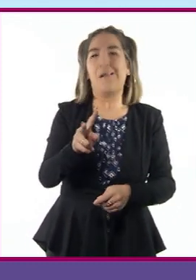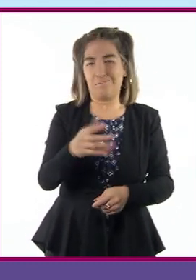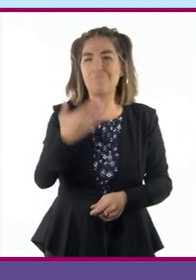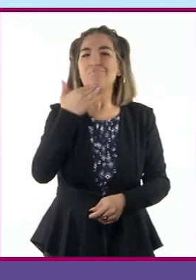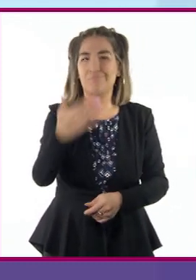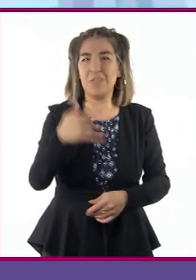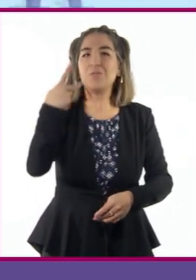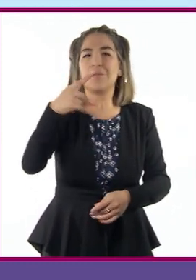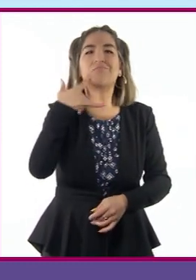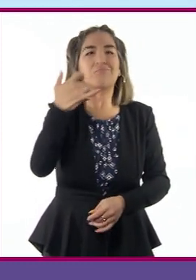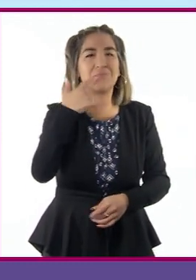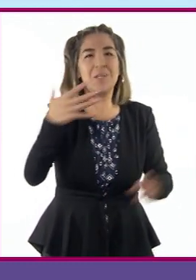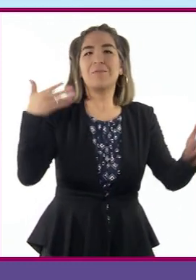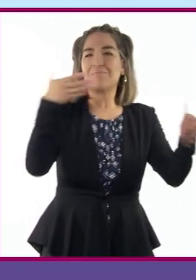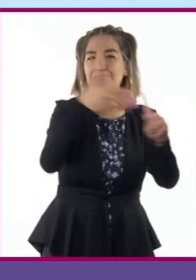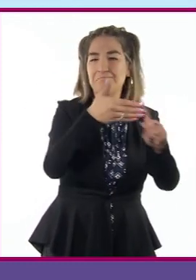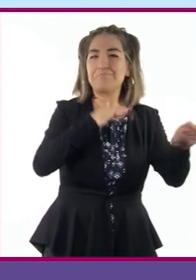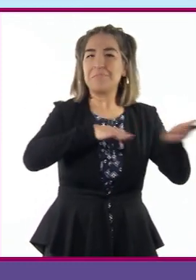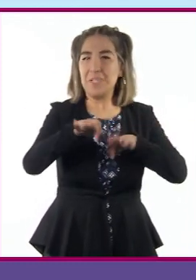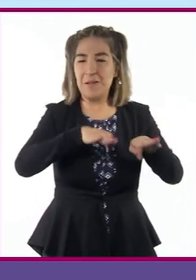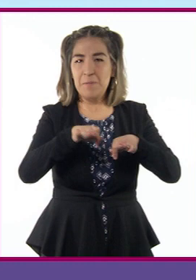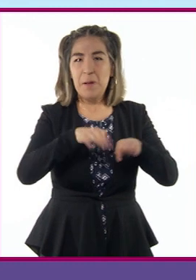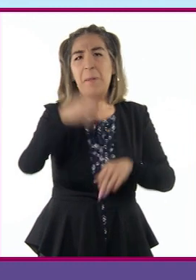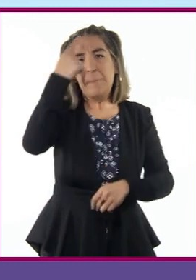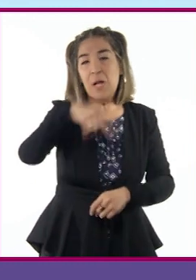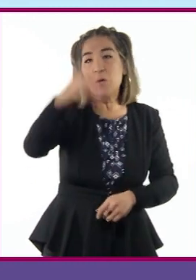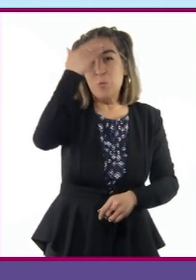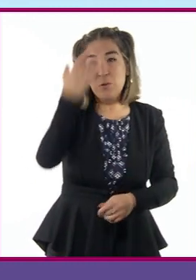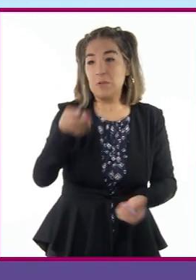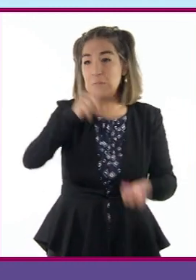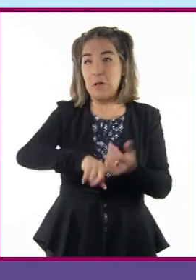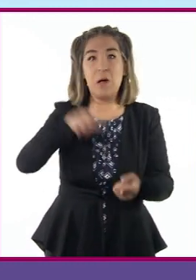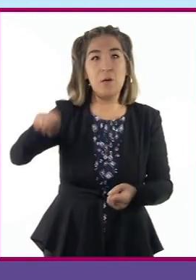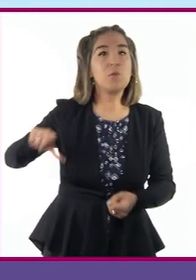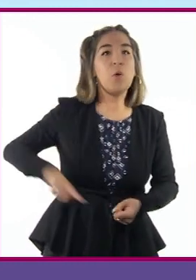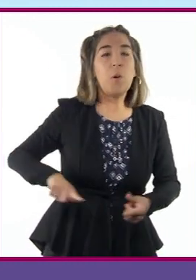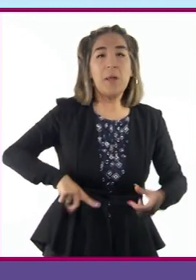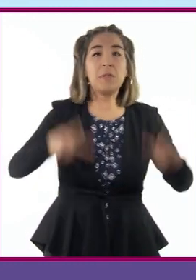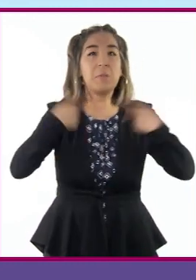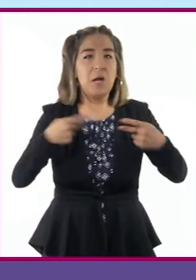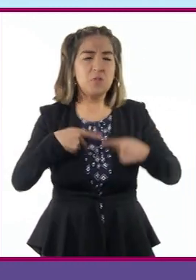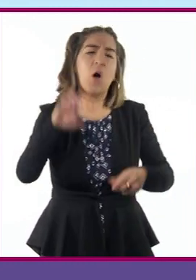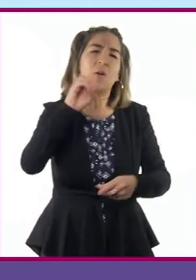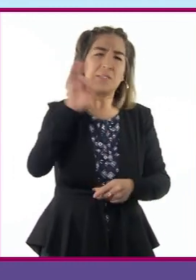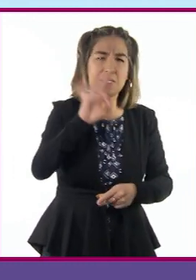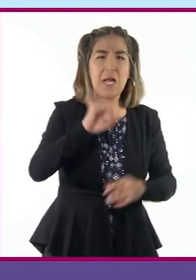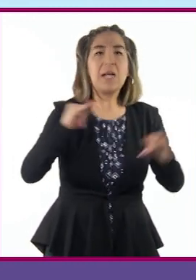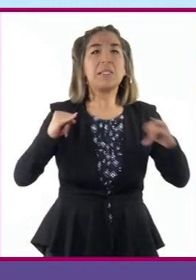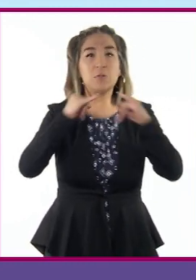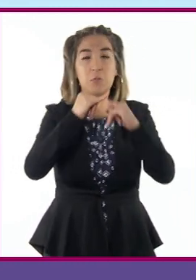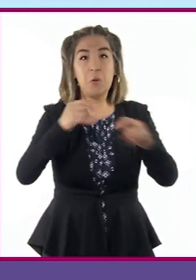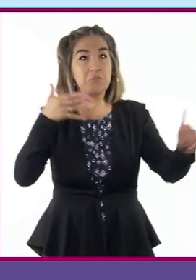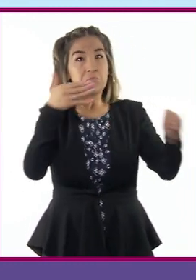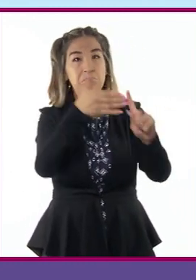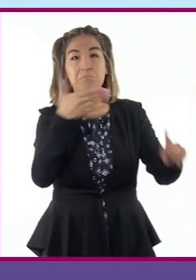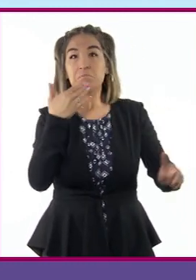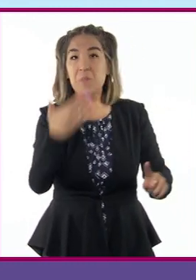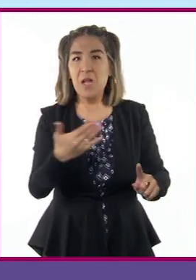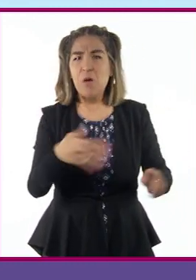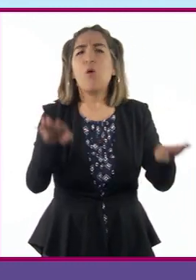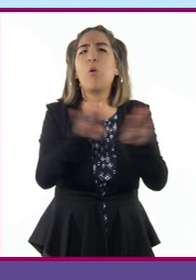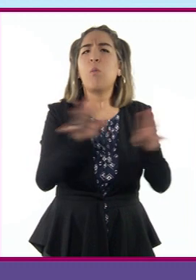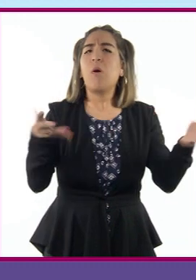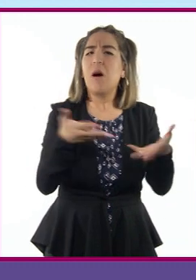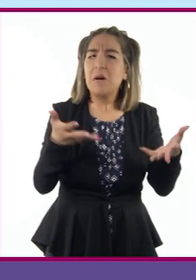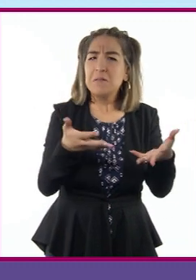metas que tienen asignadas. Al conocer si las autoridades o instituciones logran sus metas, cómo lo